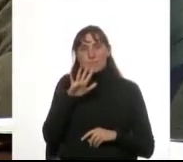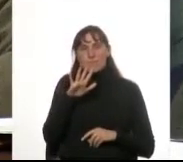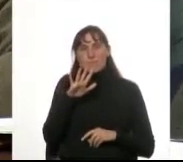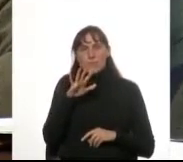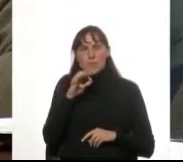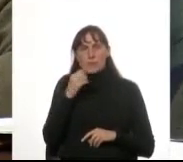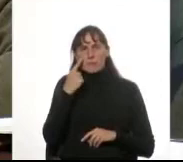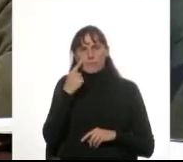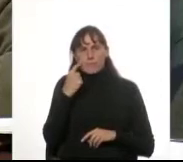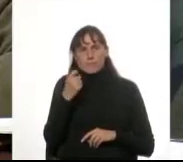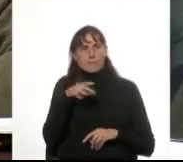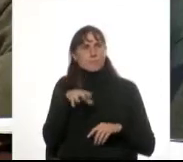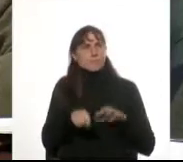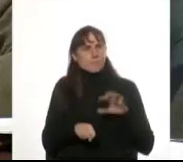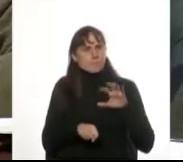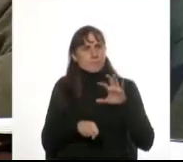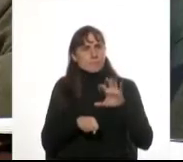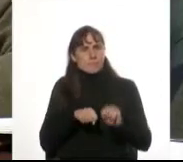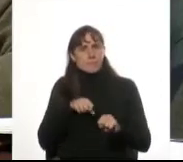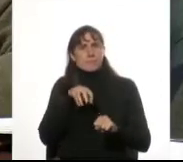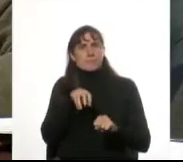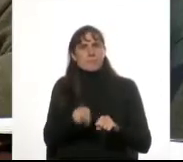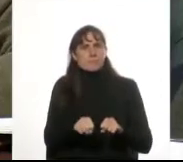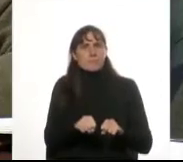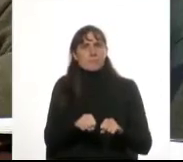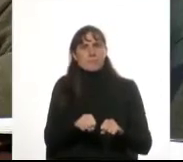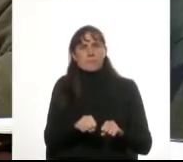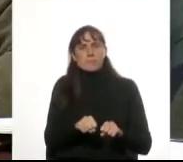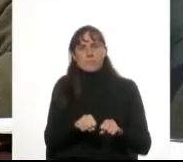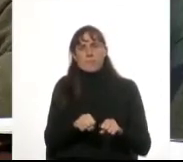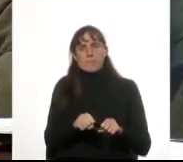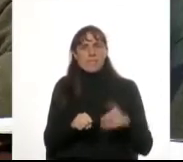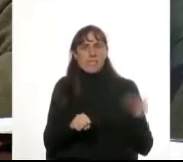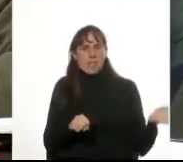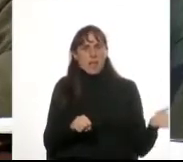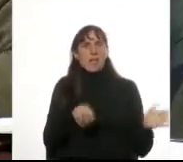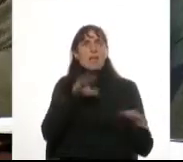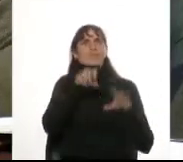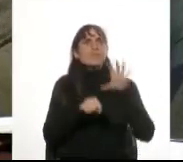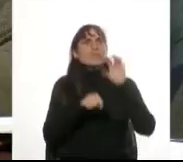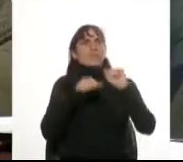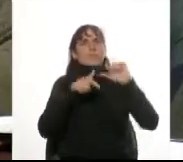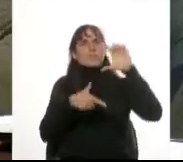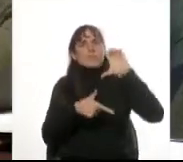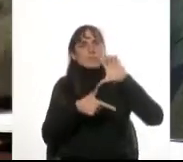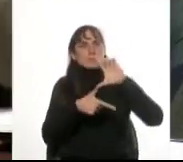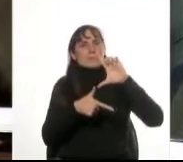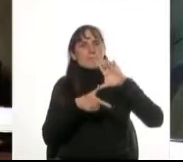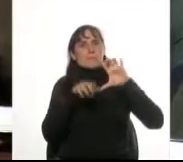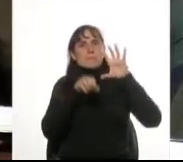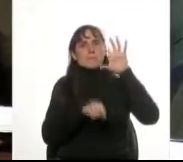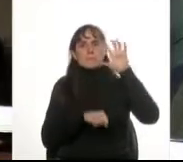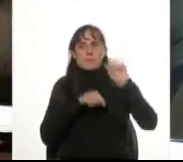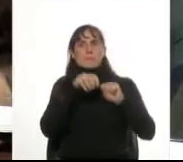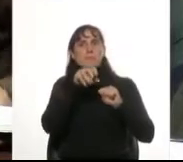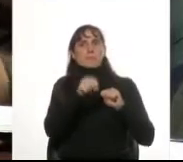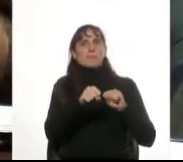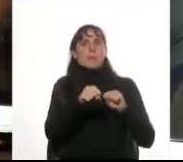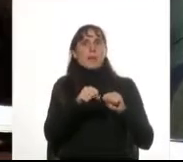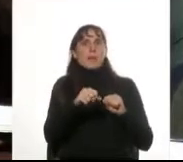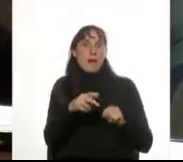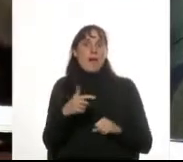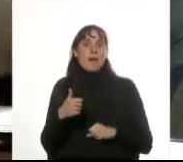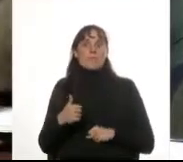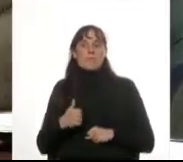el avance de lo progresista en América Latina quedaba el uso de los grandes medios